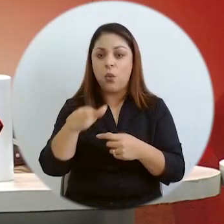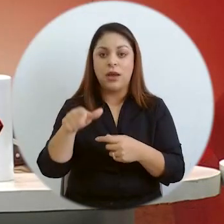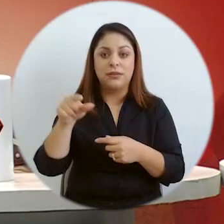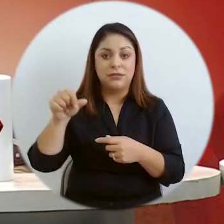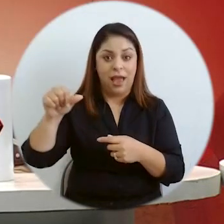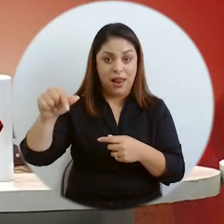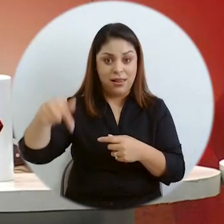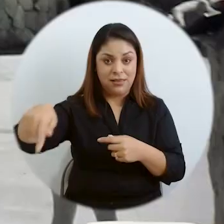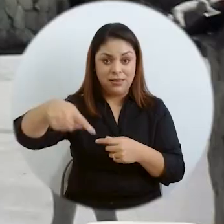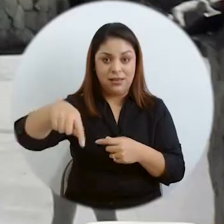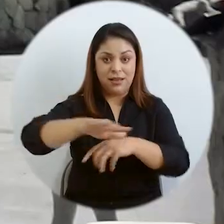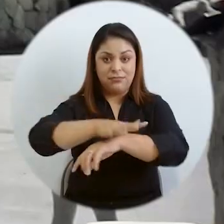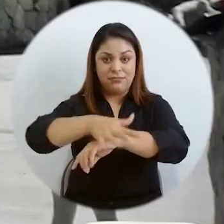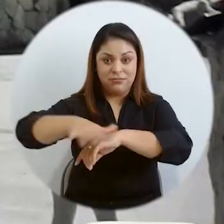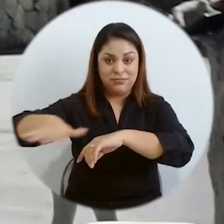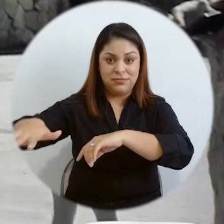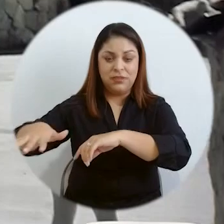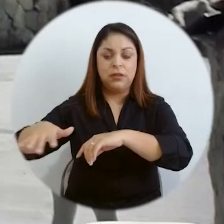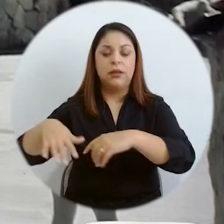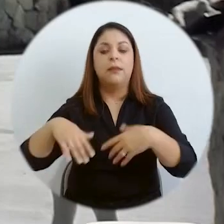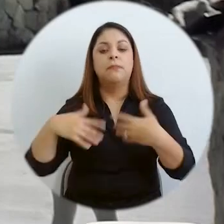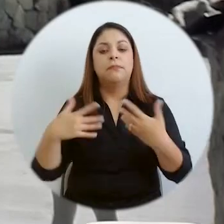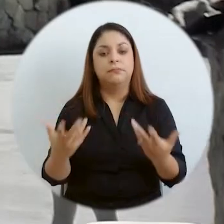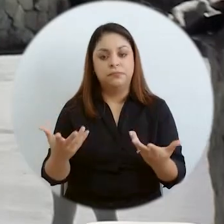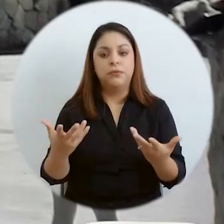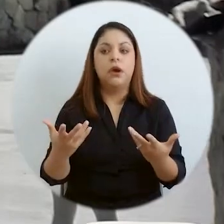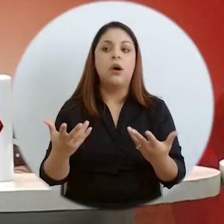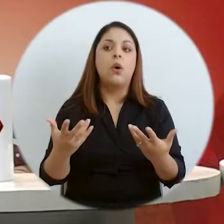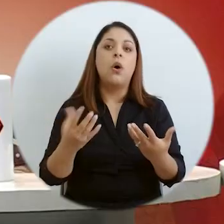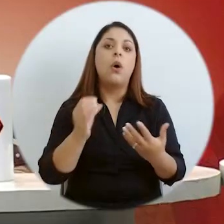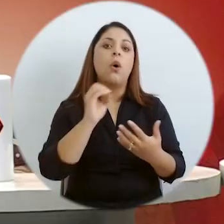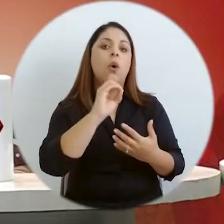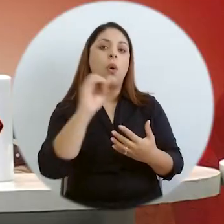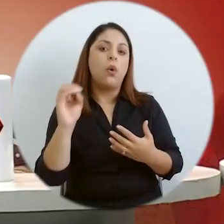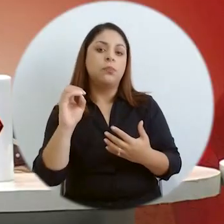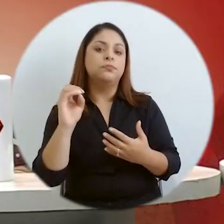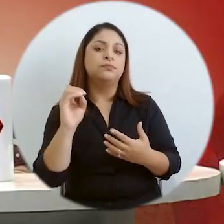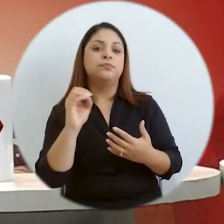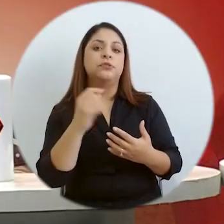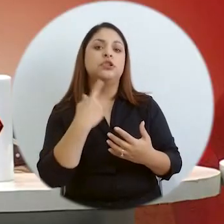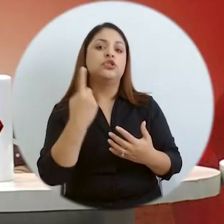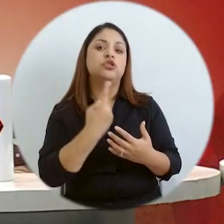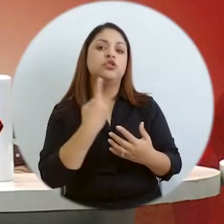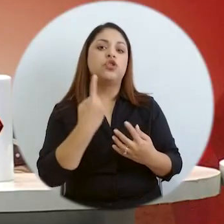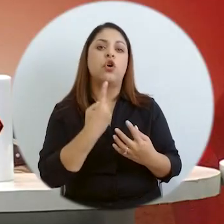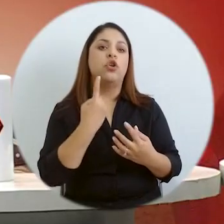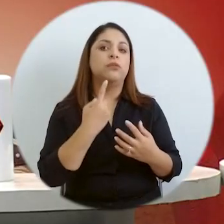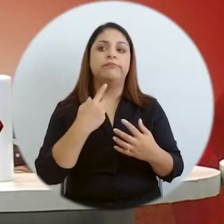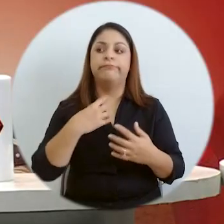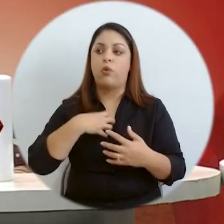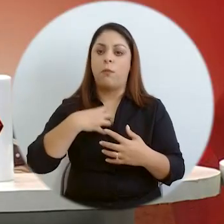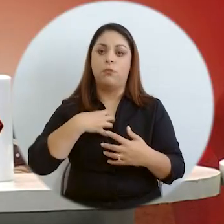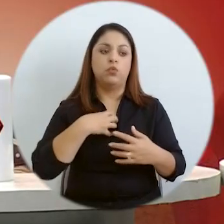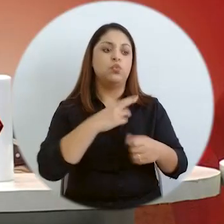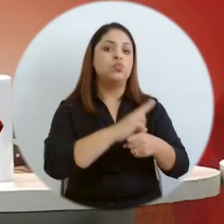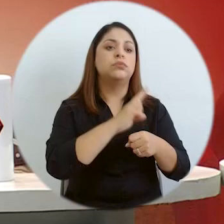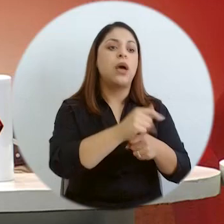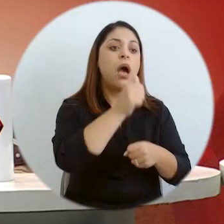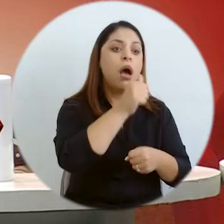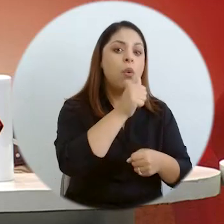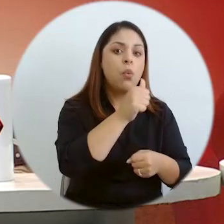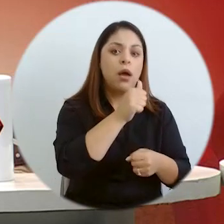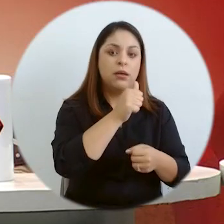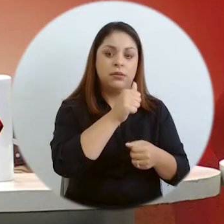salina por sobreexplotación de acuíferos costeros, o simplemente por querellas entre